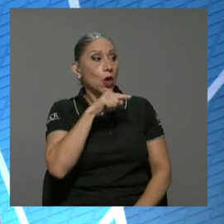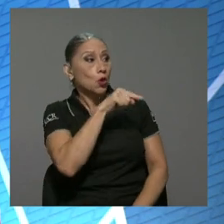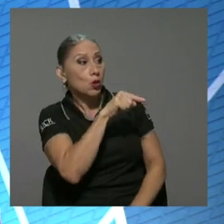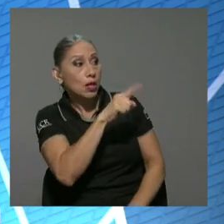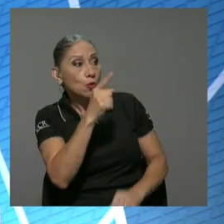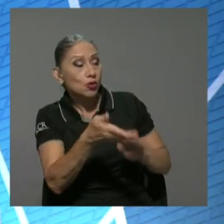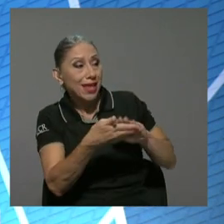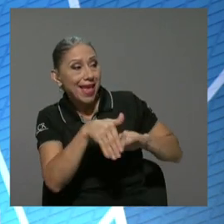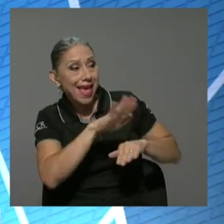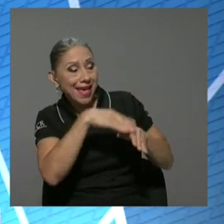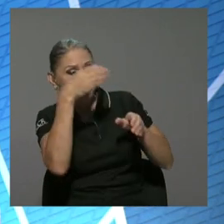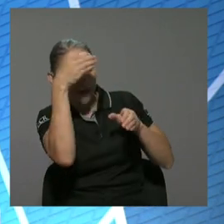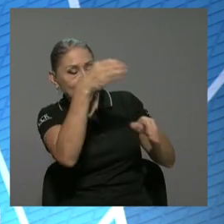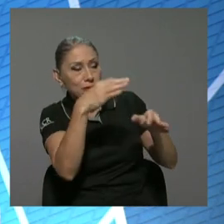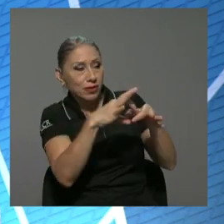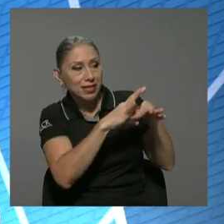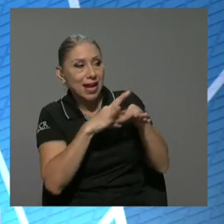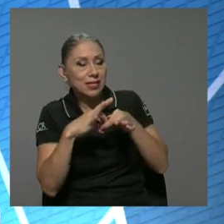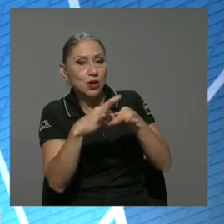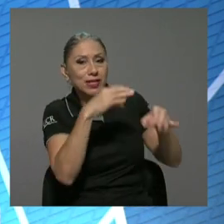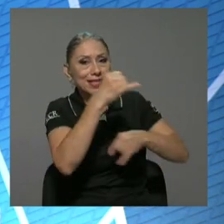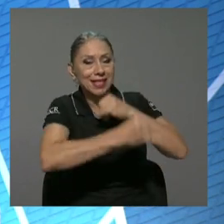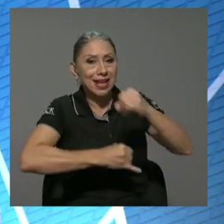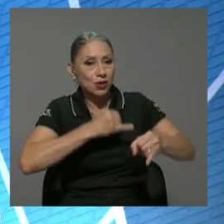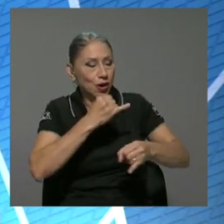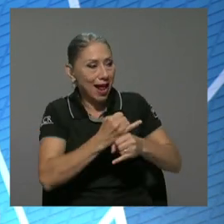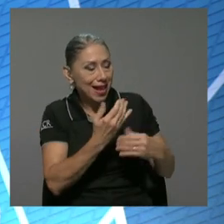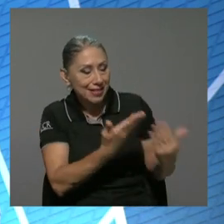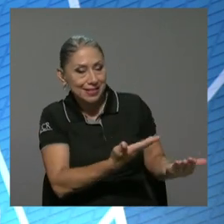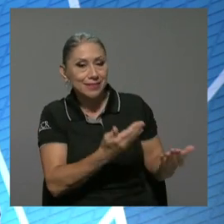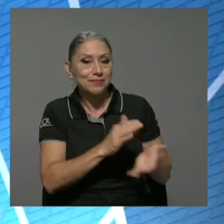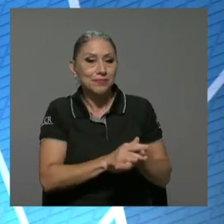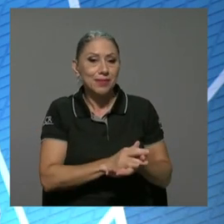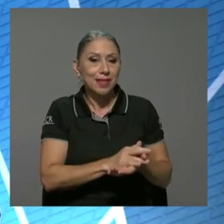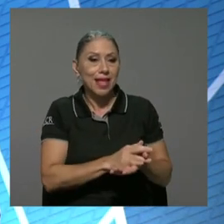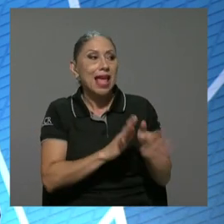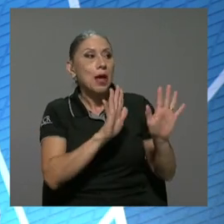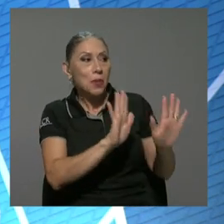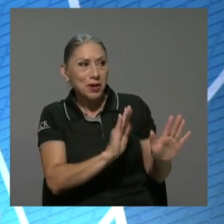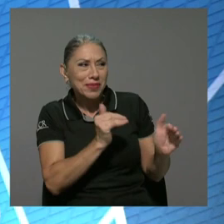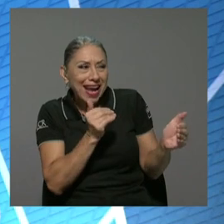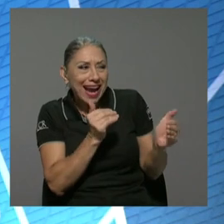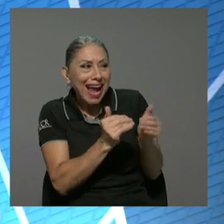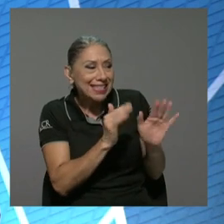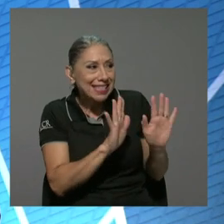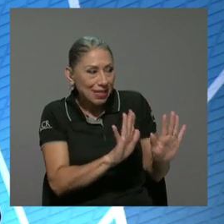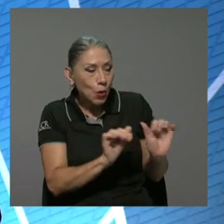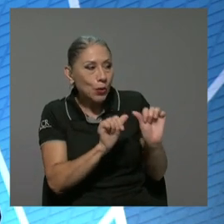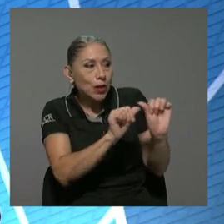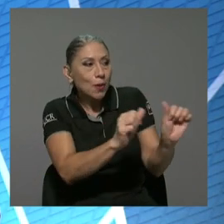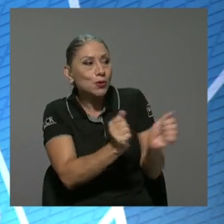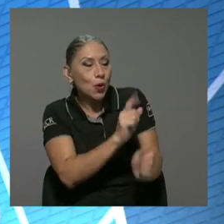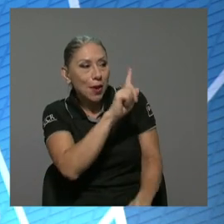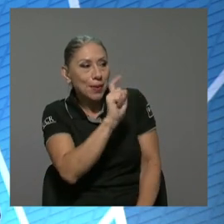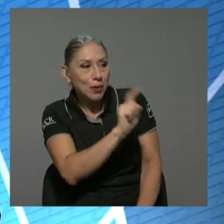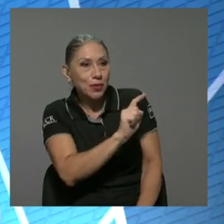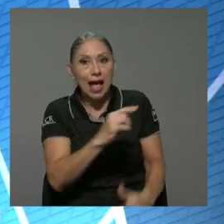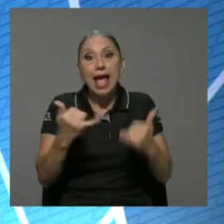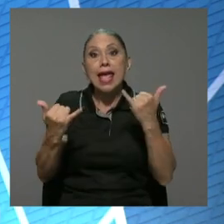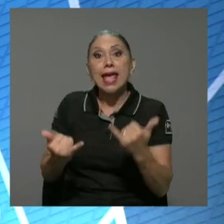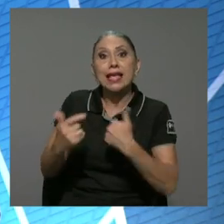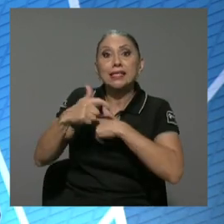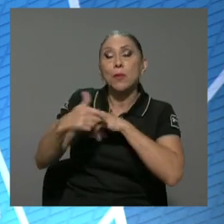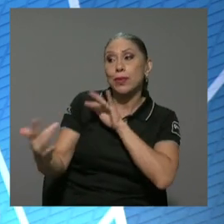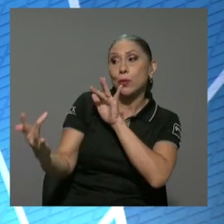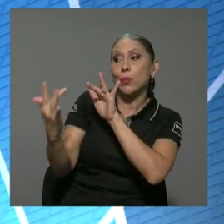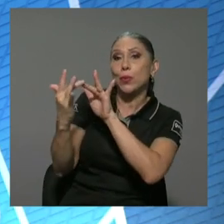internacionales y tenemos, ya casi seguimos con la pregunta que le voy a hacer. Tenemos en este momento a